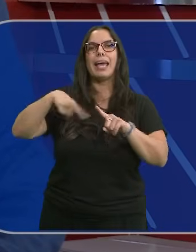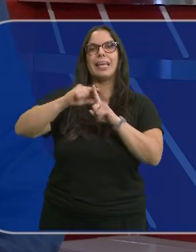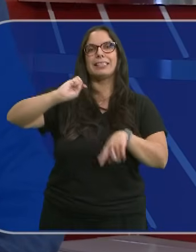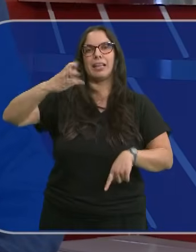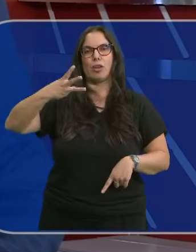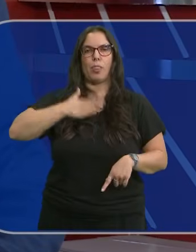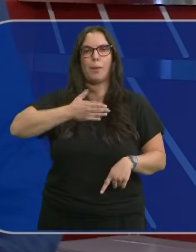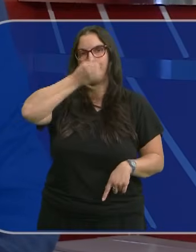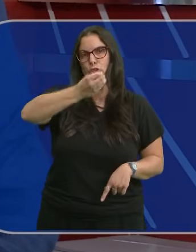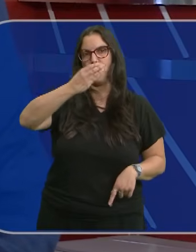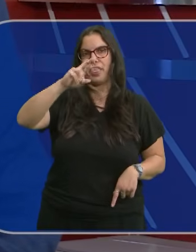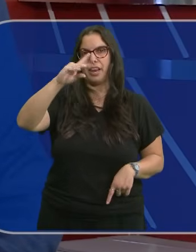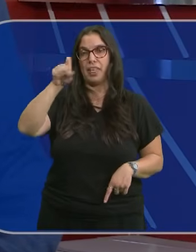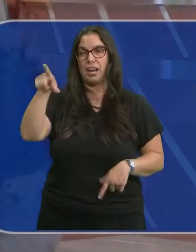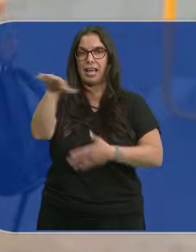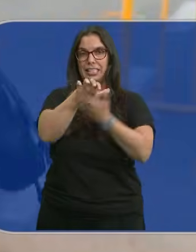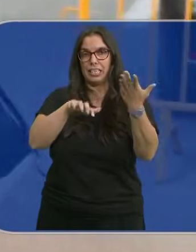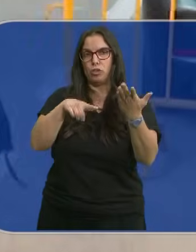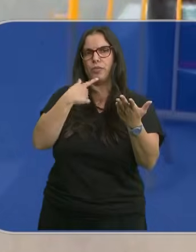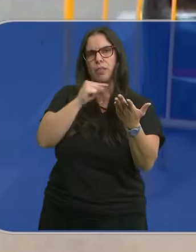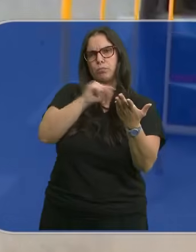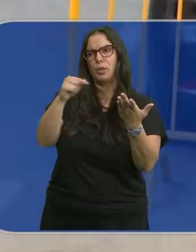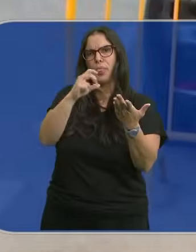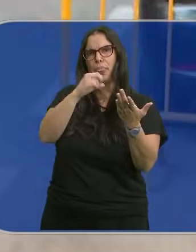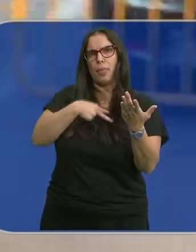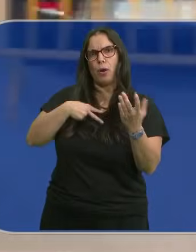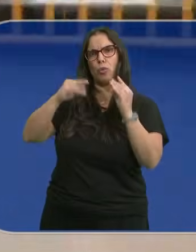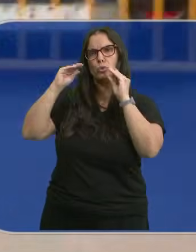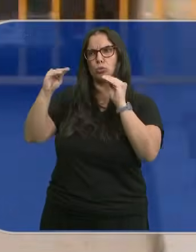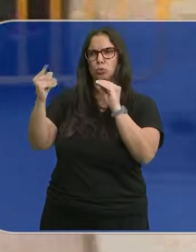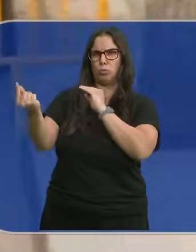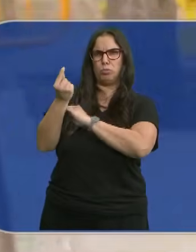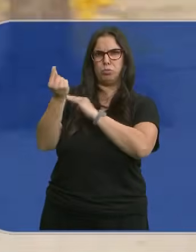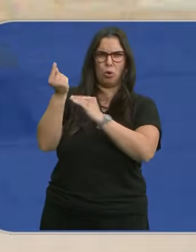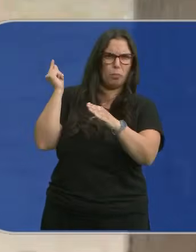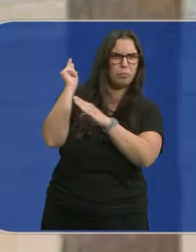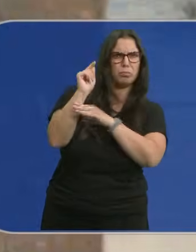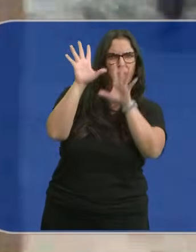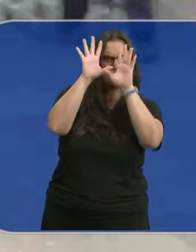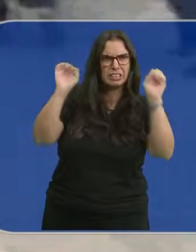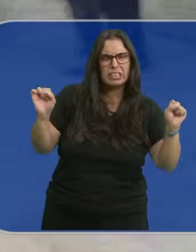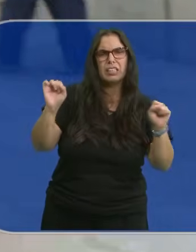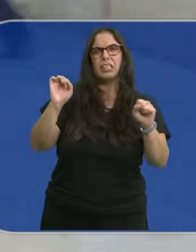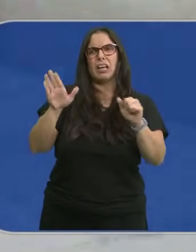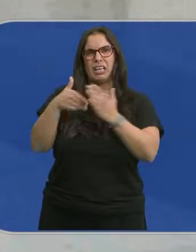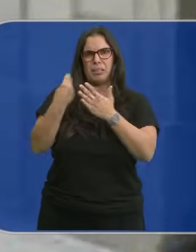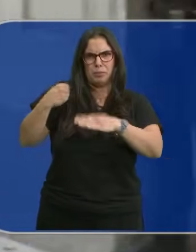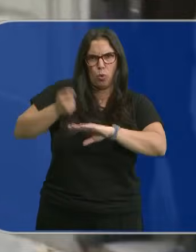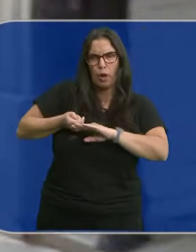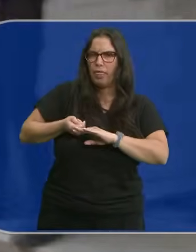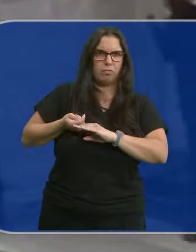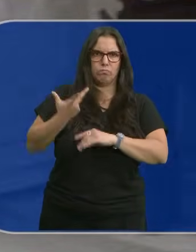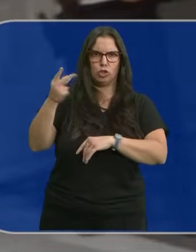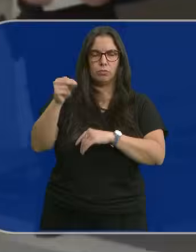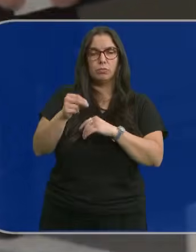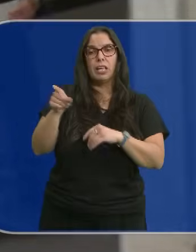PSOE, Santos Cerdán. En su escrito, además, reprocha a la defensa de Cerdán las críticas a la Guardia Civil, a la Fiscalía y al propio magistrado.